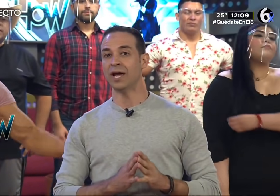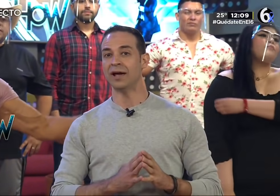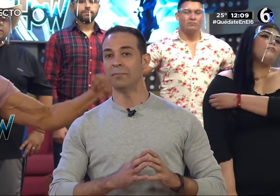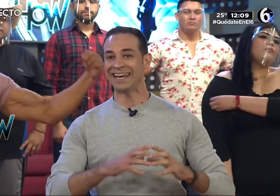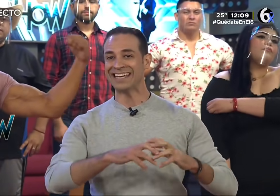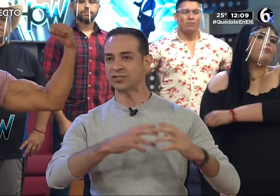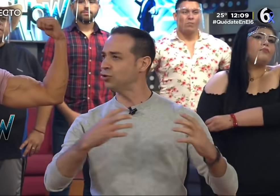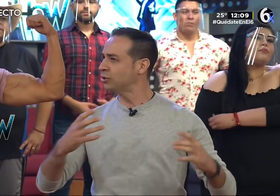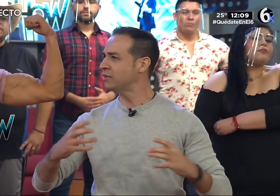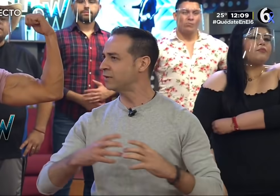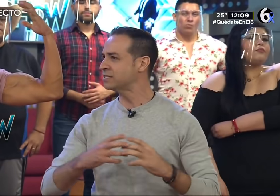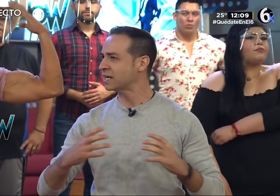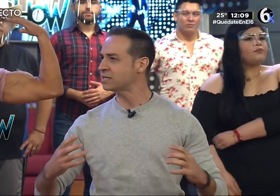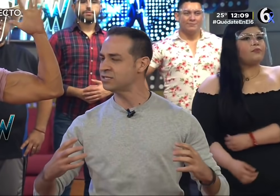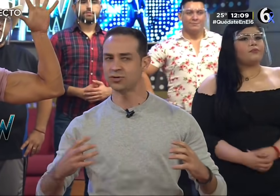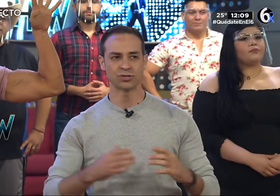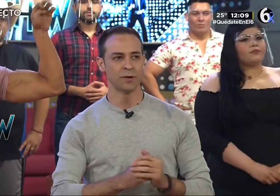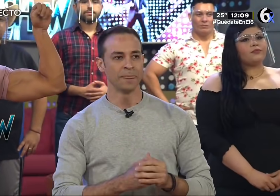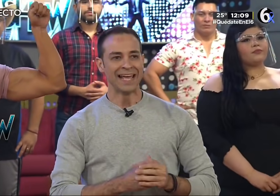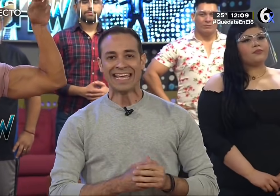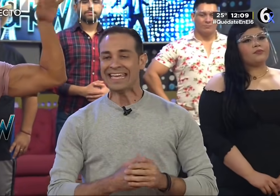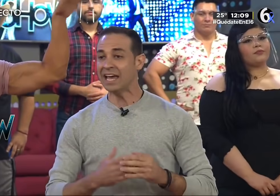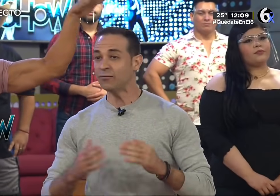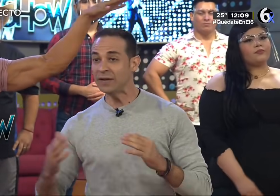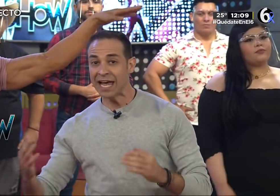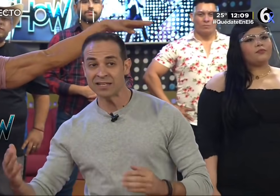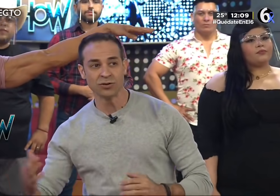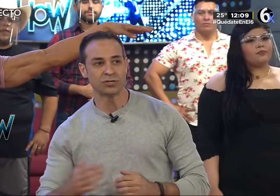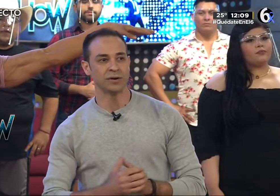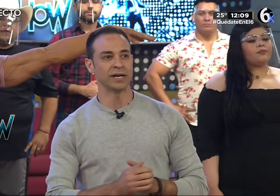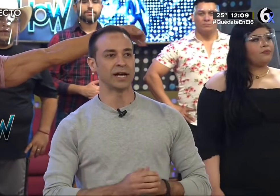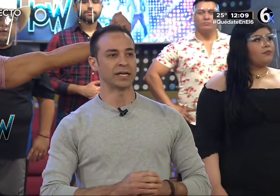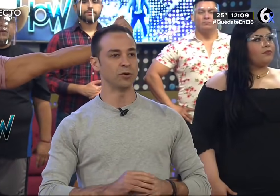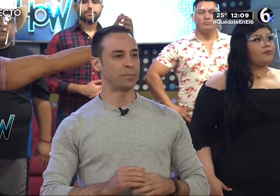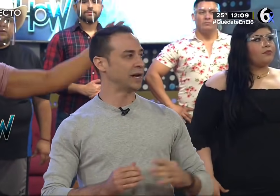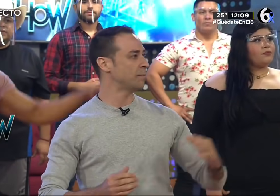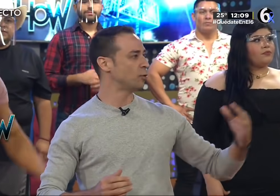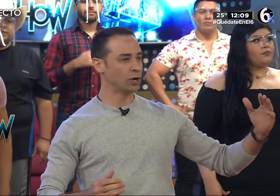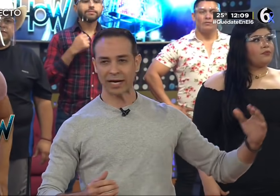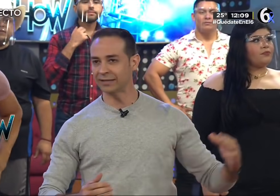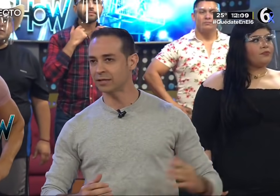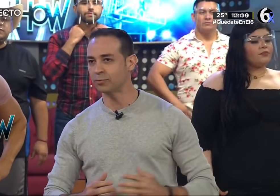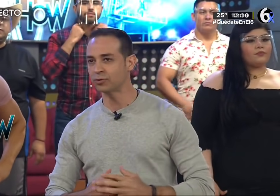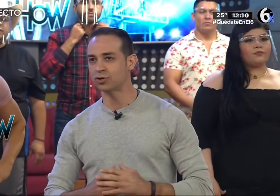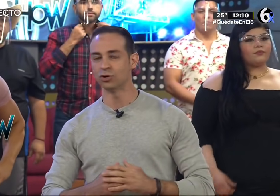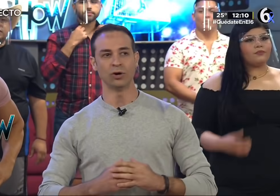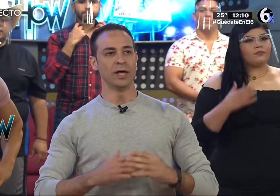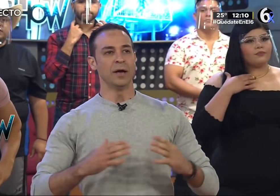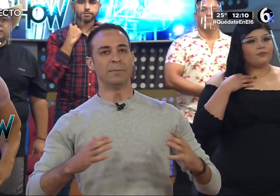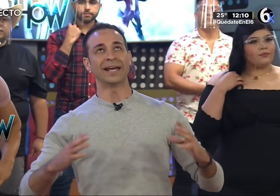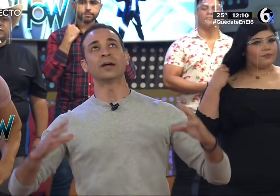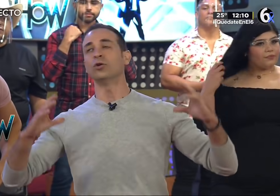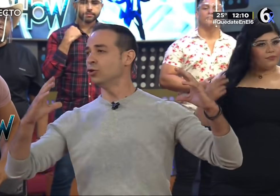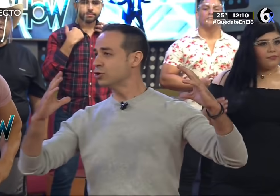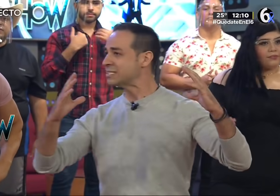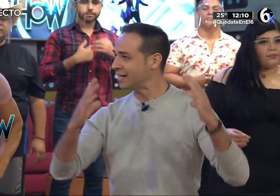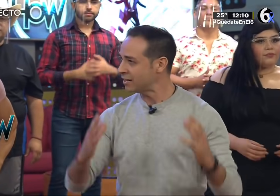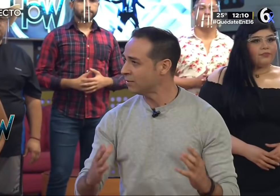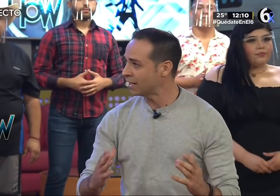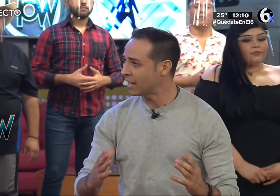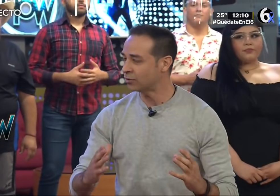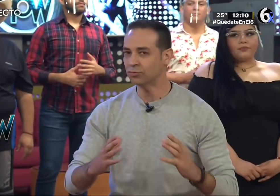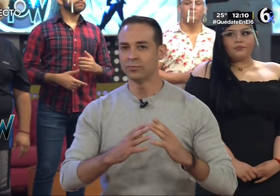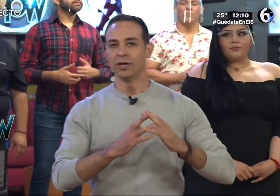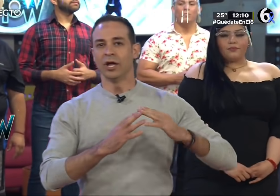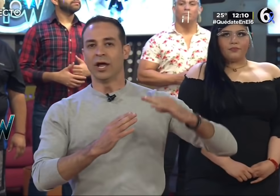ver una variación de diferentes ejercicios, y al final, señor Chavana, quiero pedir el apoyo a la gente de producción para que cuando yo esté